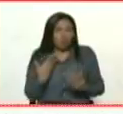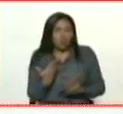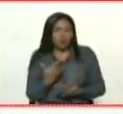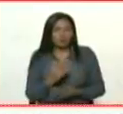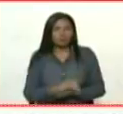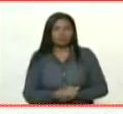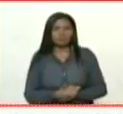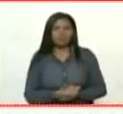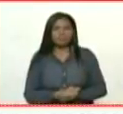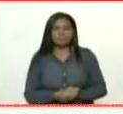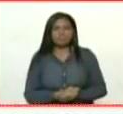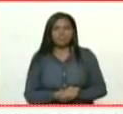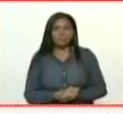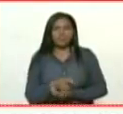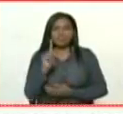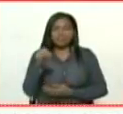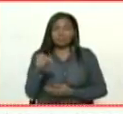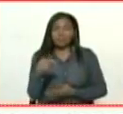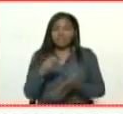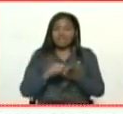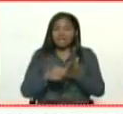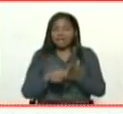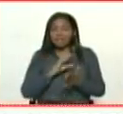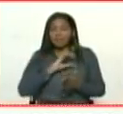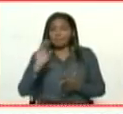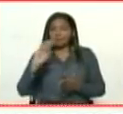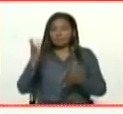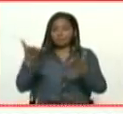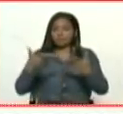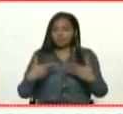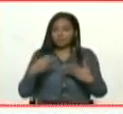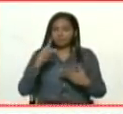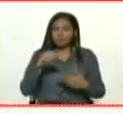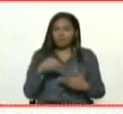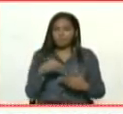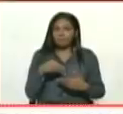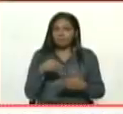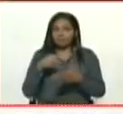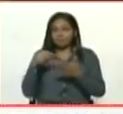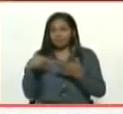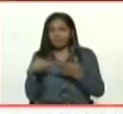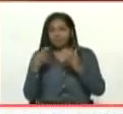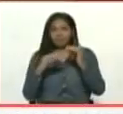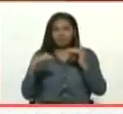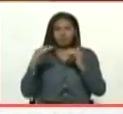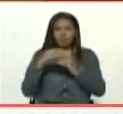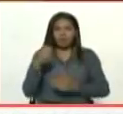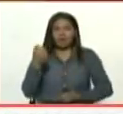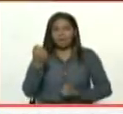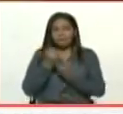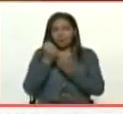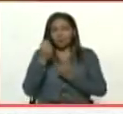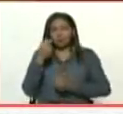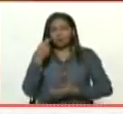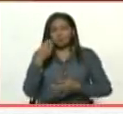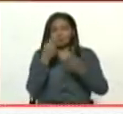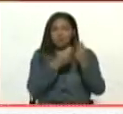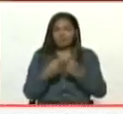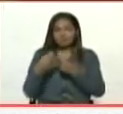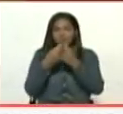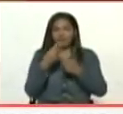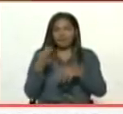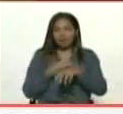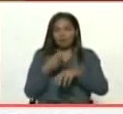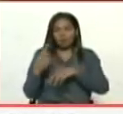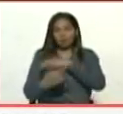Y además, a través del carnet de la patria, podría recibir también los distintos niveles de apoyo financiero que el gobierno y